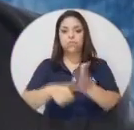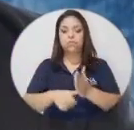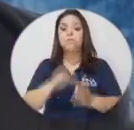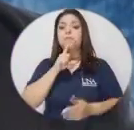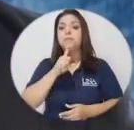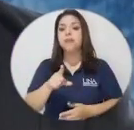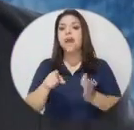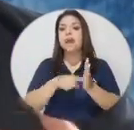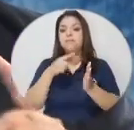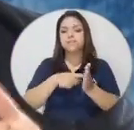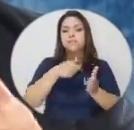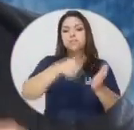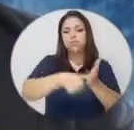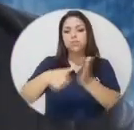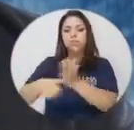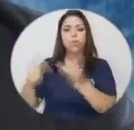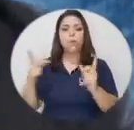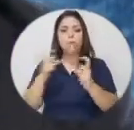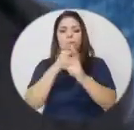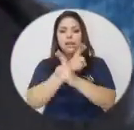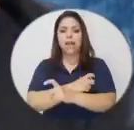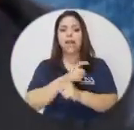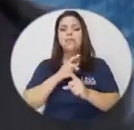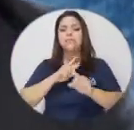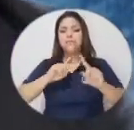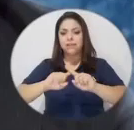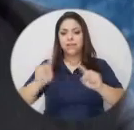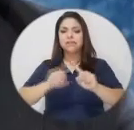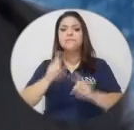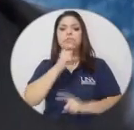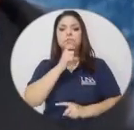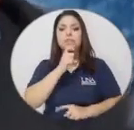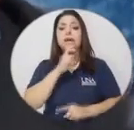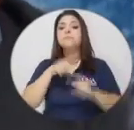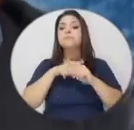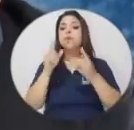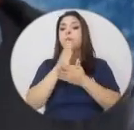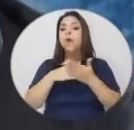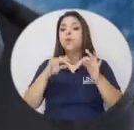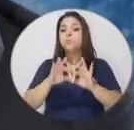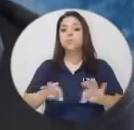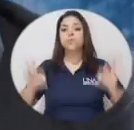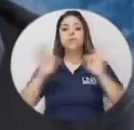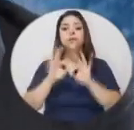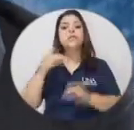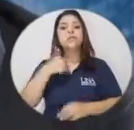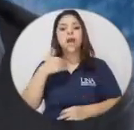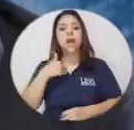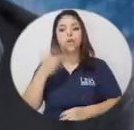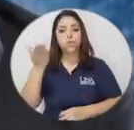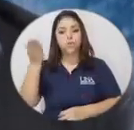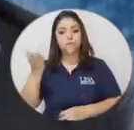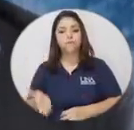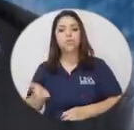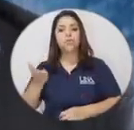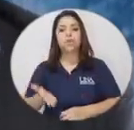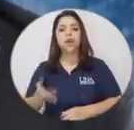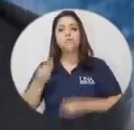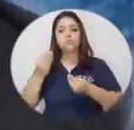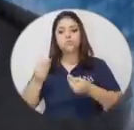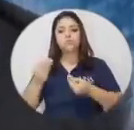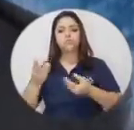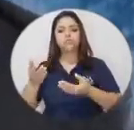grandes dificultades, pero con una cuestión importante. Tenemos una figura con mucha mediación, que es